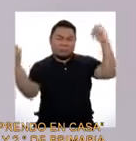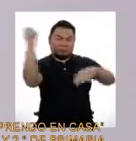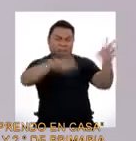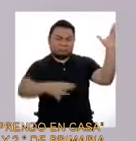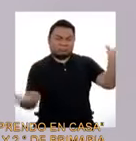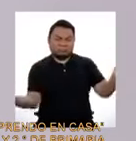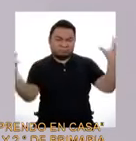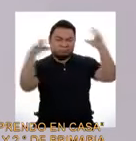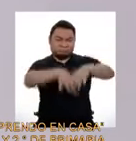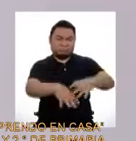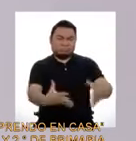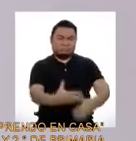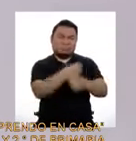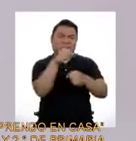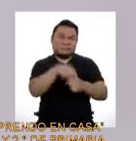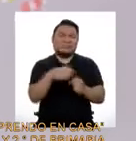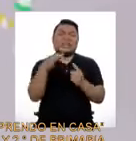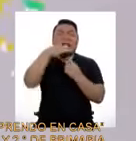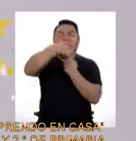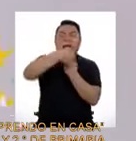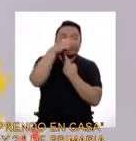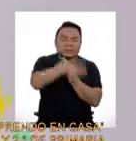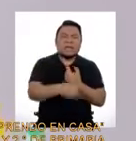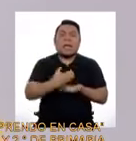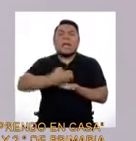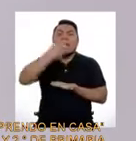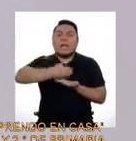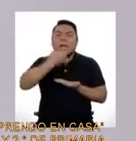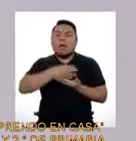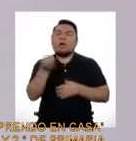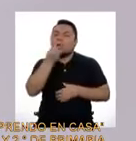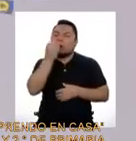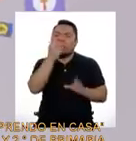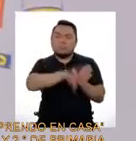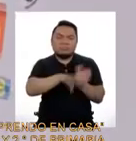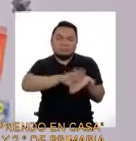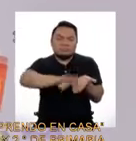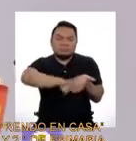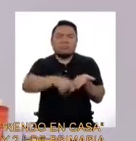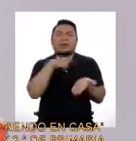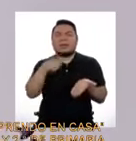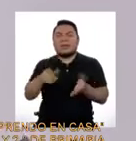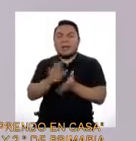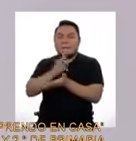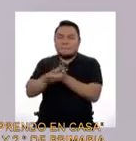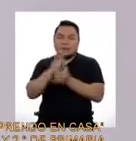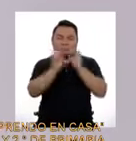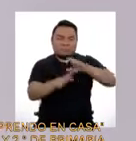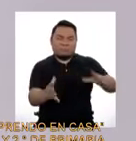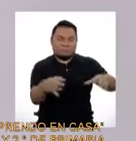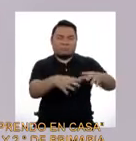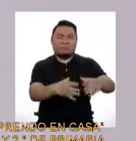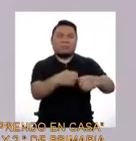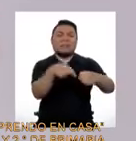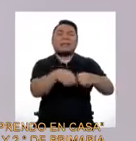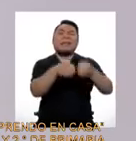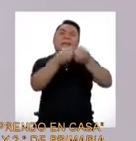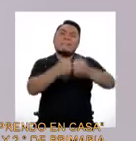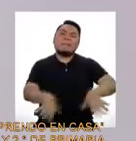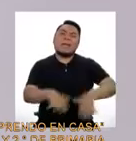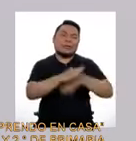mezclados, es decir, cáscaras, botellas, restos de comida, latas o papeles, entonces se echan a perder